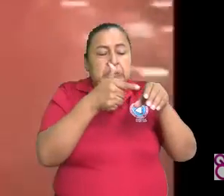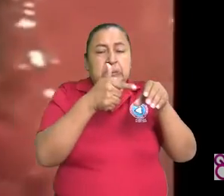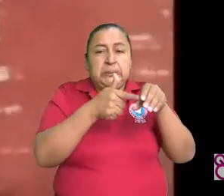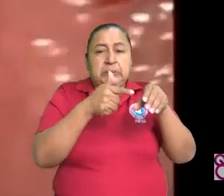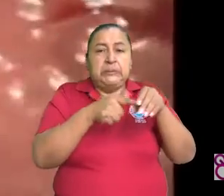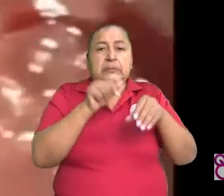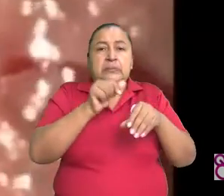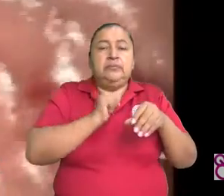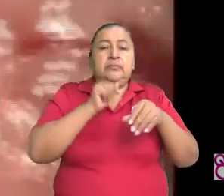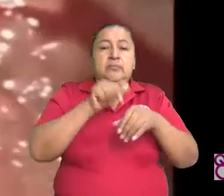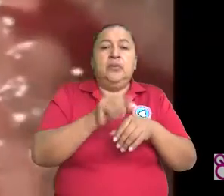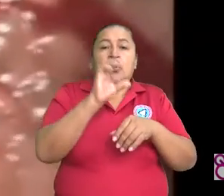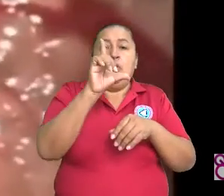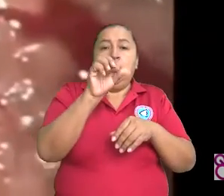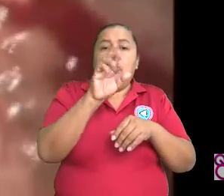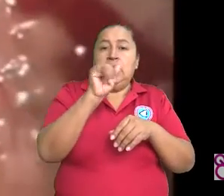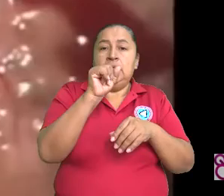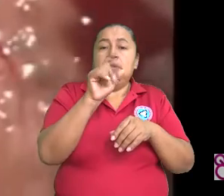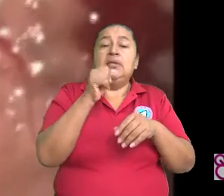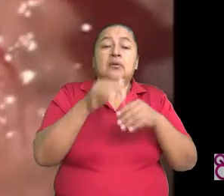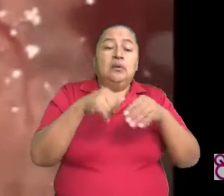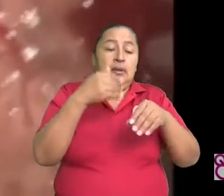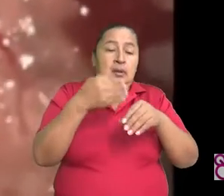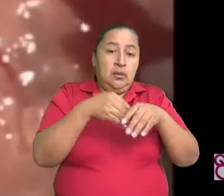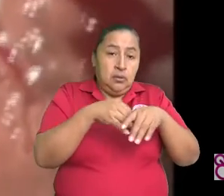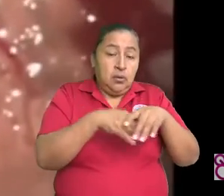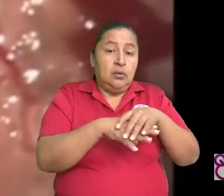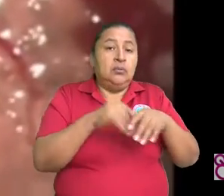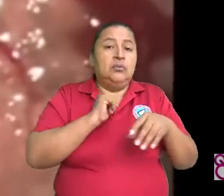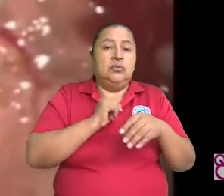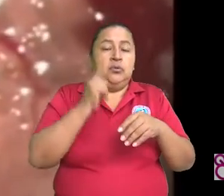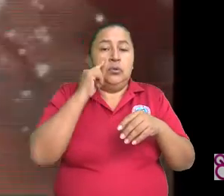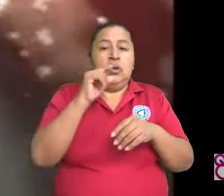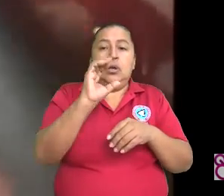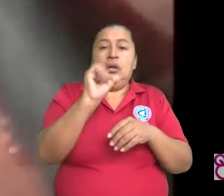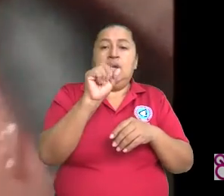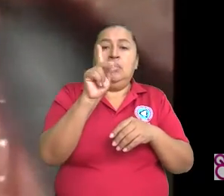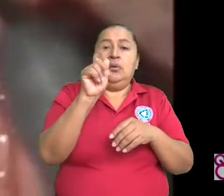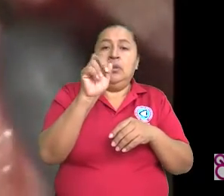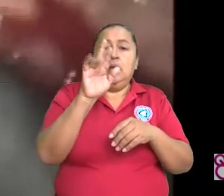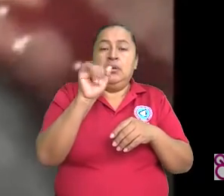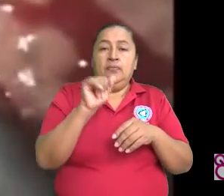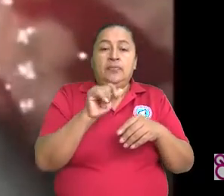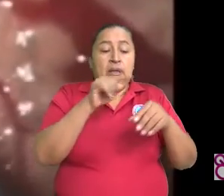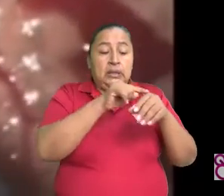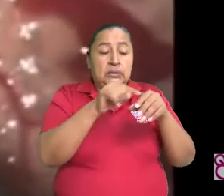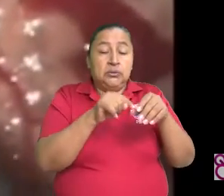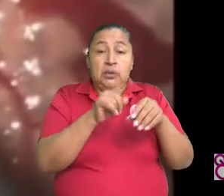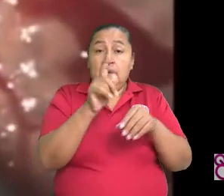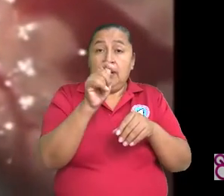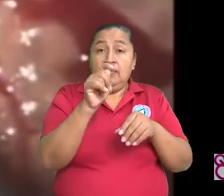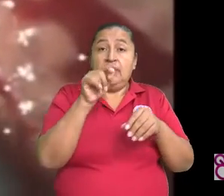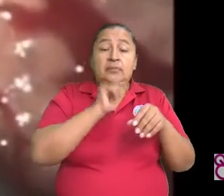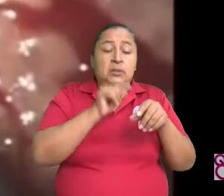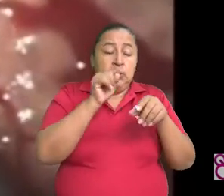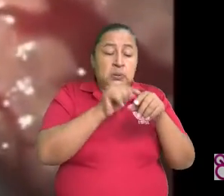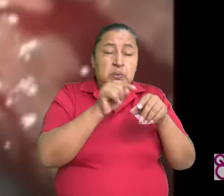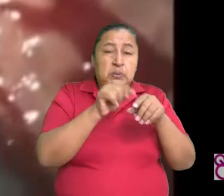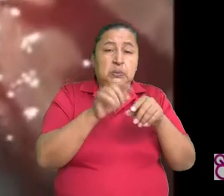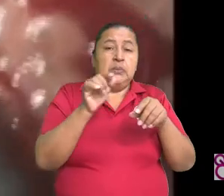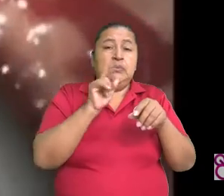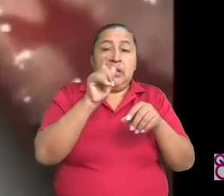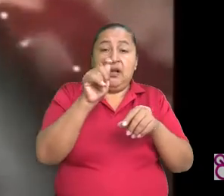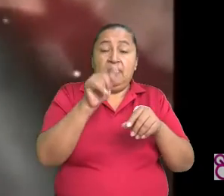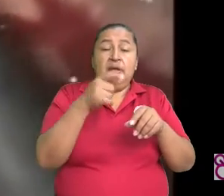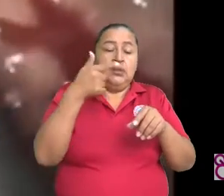ácido tricloracético, cuando externo, interno lo hacen con cauterio. Esa parte de café, entonces, es lo que estamos viendo, es una quemadura. Es una